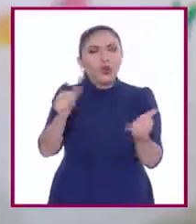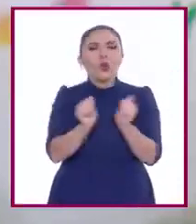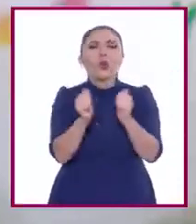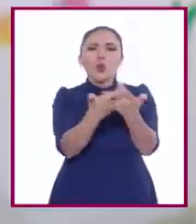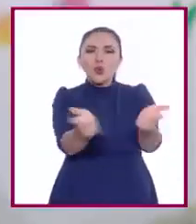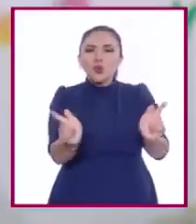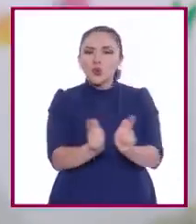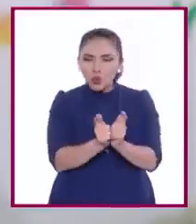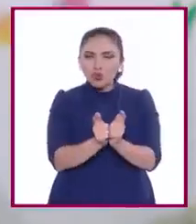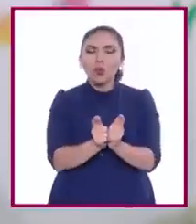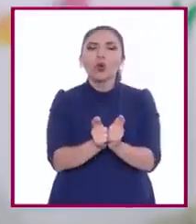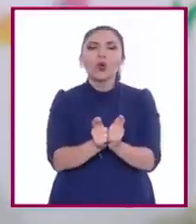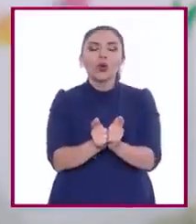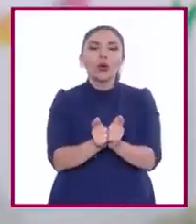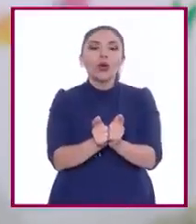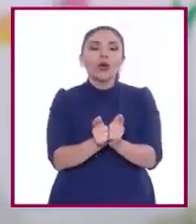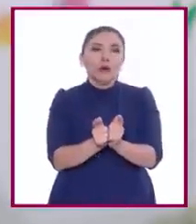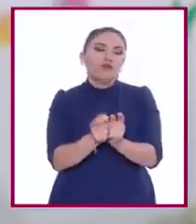grupo